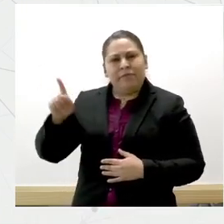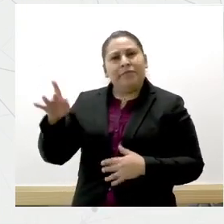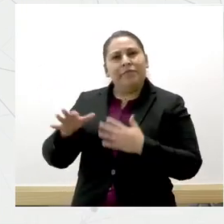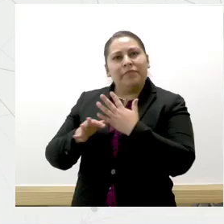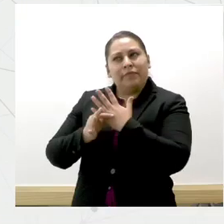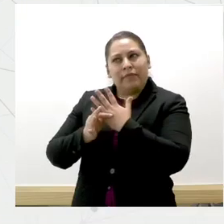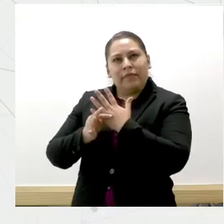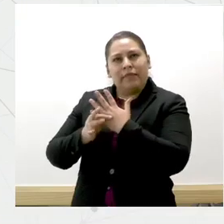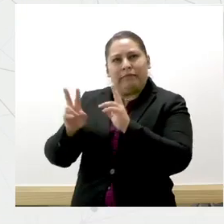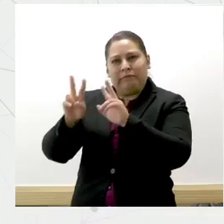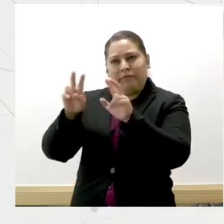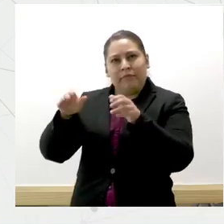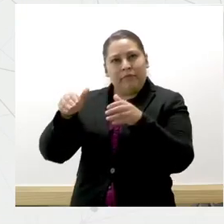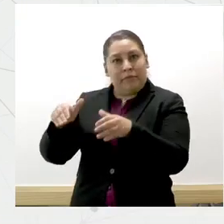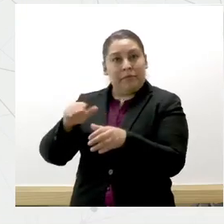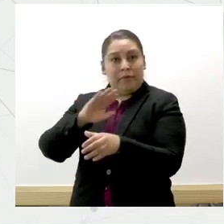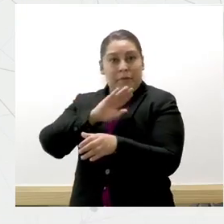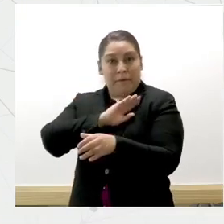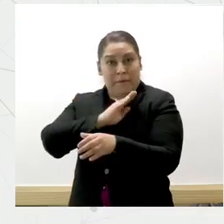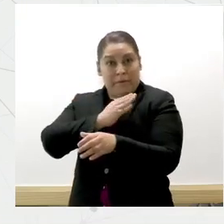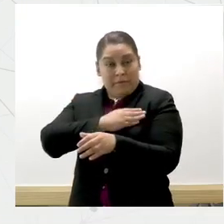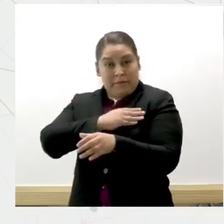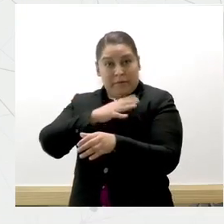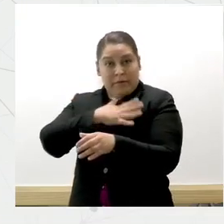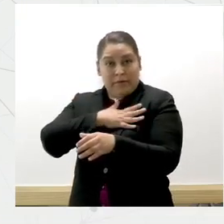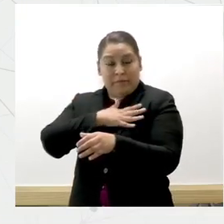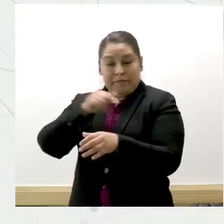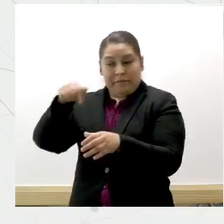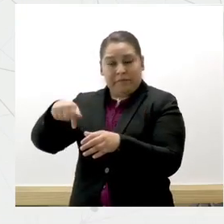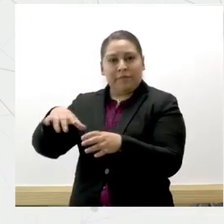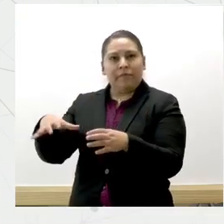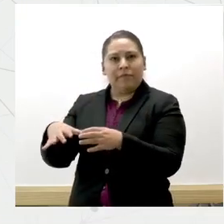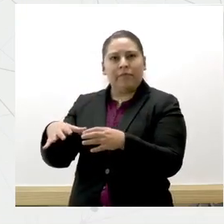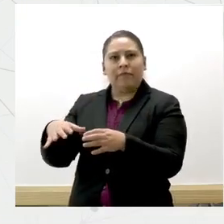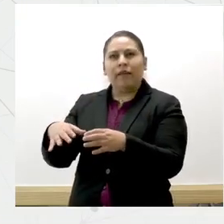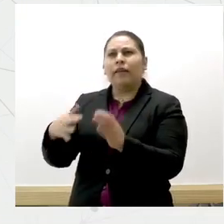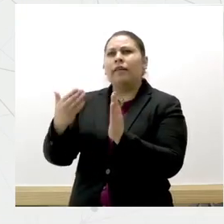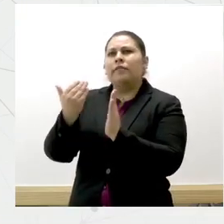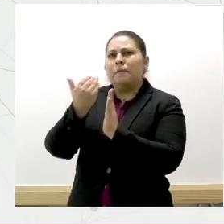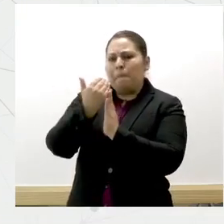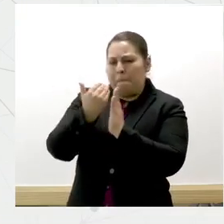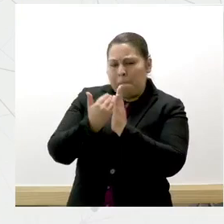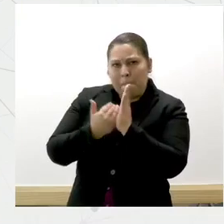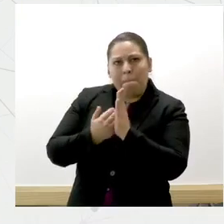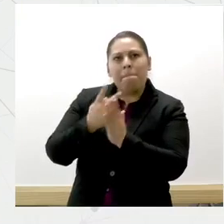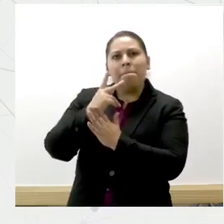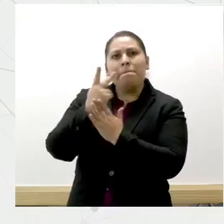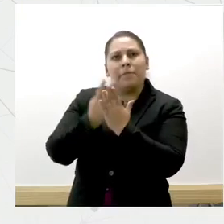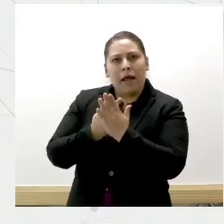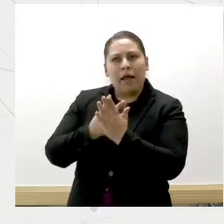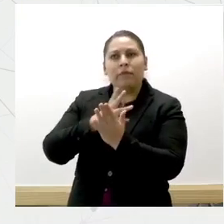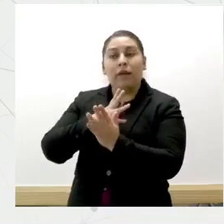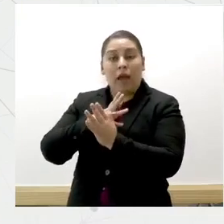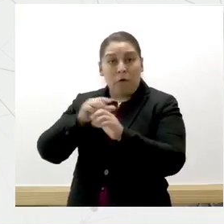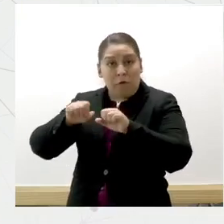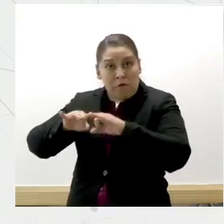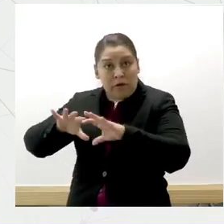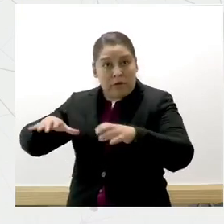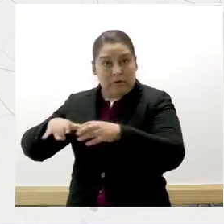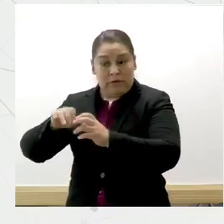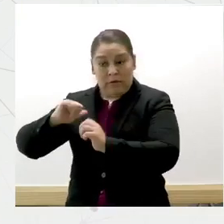específicamente España, de esta estrategia que tienen sobre inteligencia artificial y la agencia que ve los temas de inteligencia